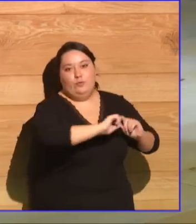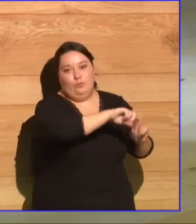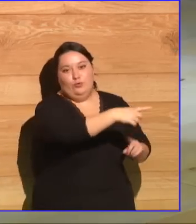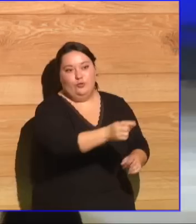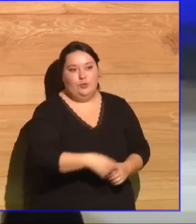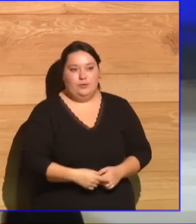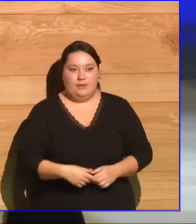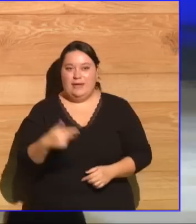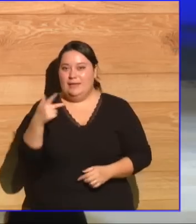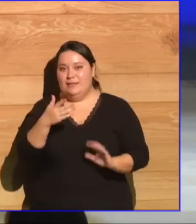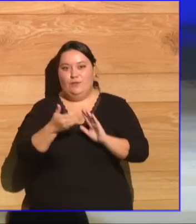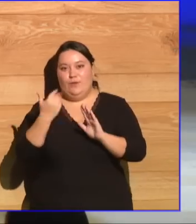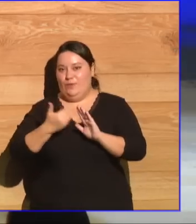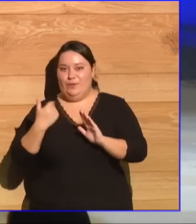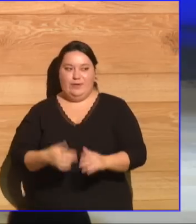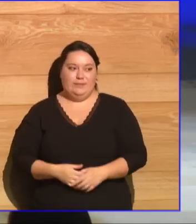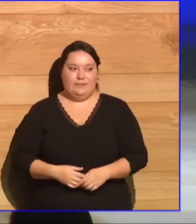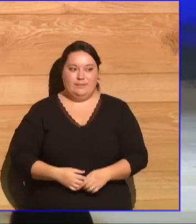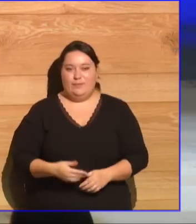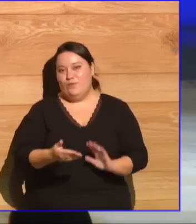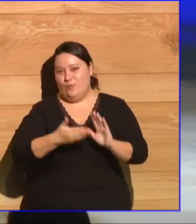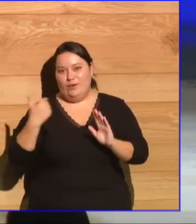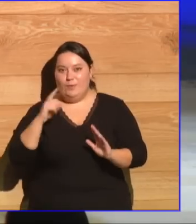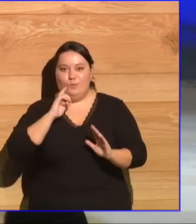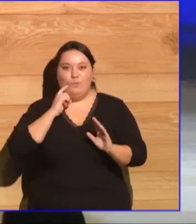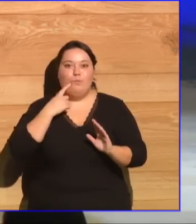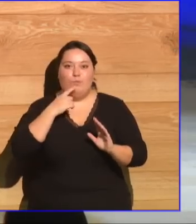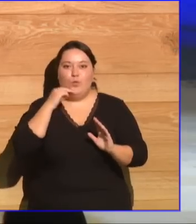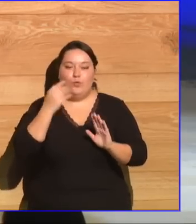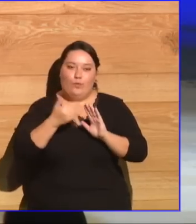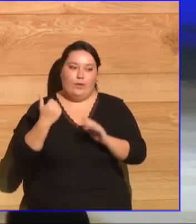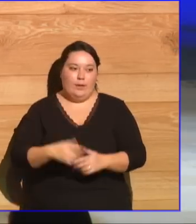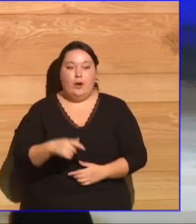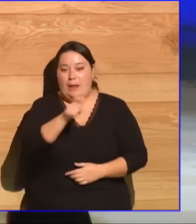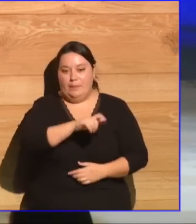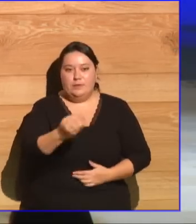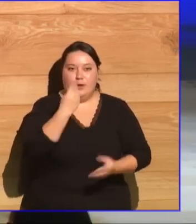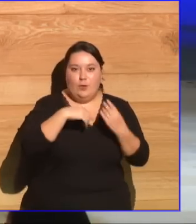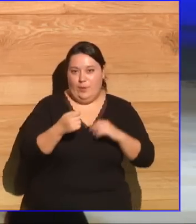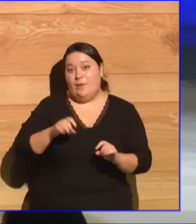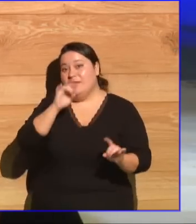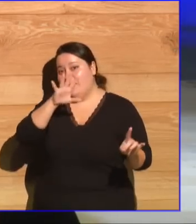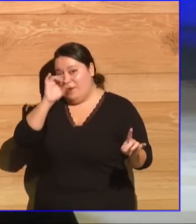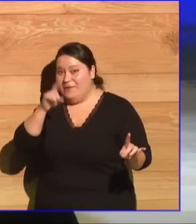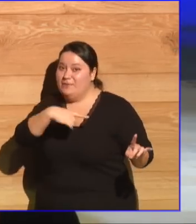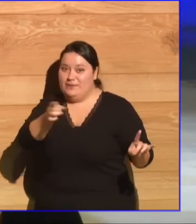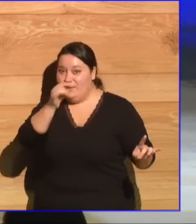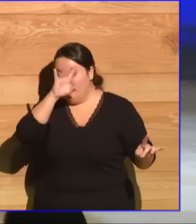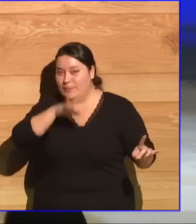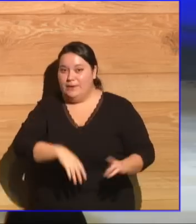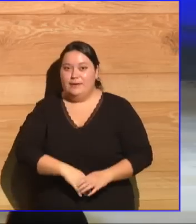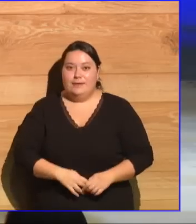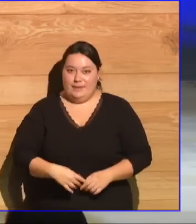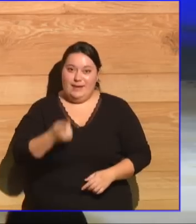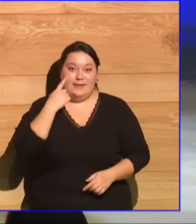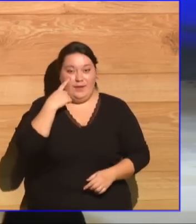chiste, perdón. ¡Fuera los bombones, Juan! Oye, pero que se los coma la gente, que van a flipar, ¿eh? Ya verás que bien